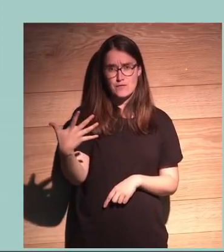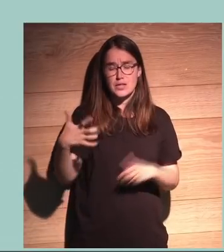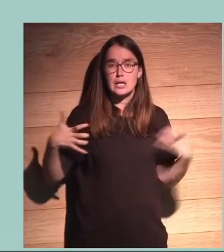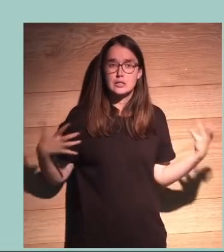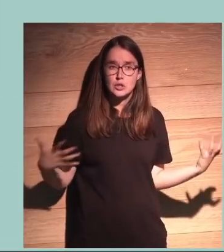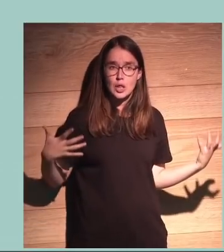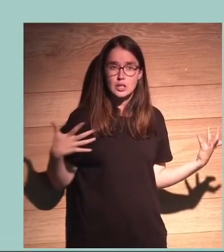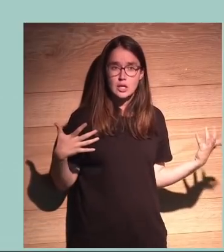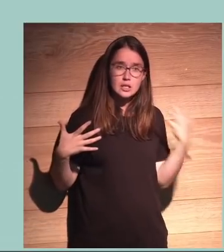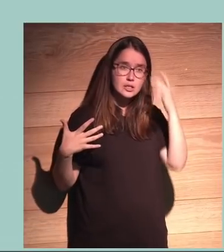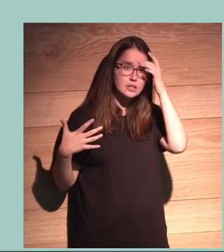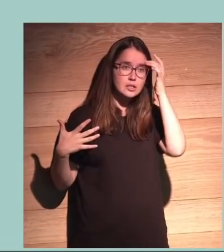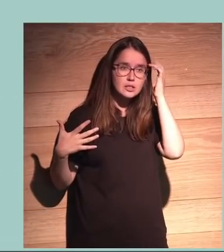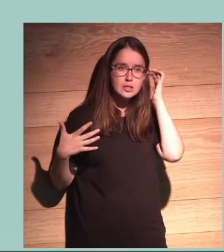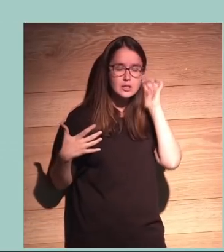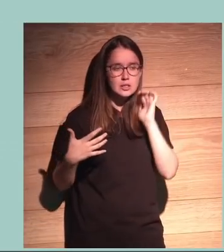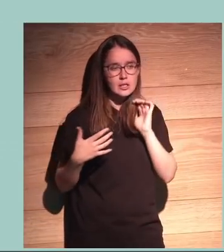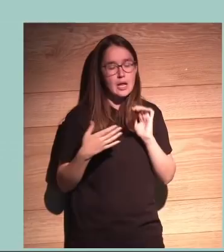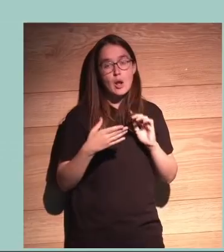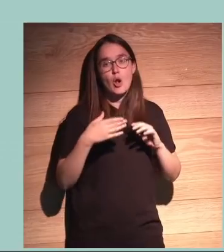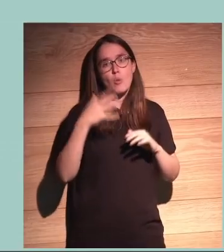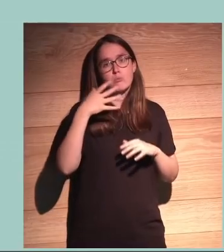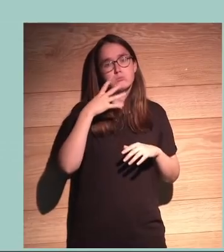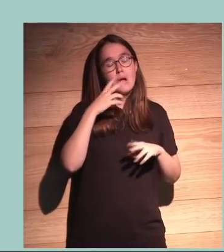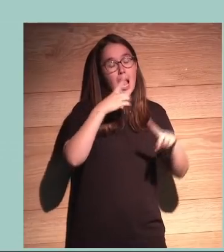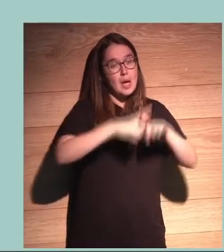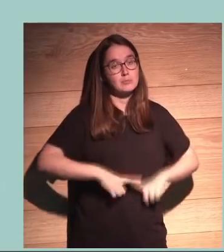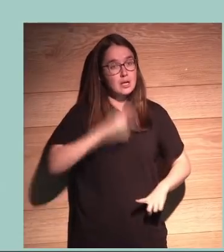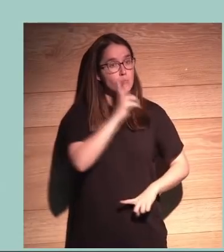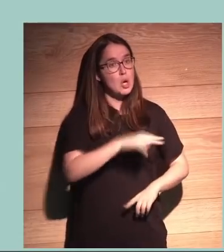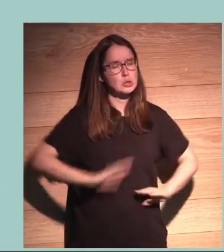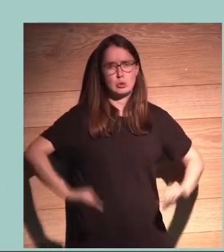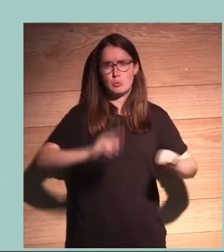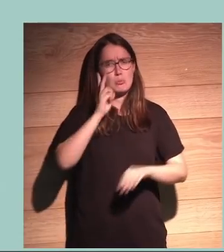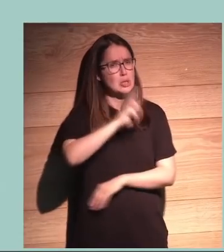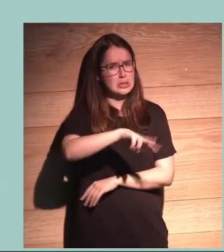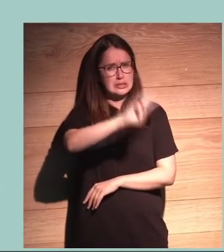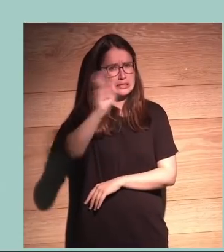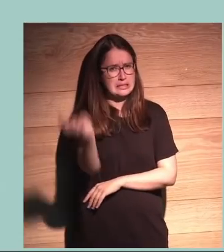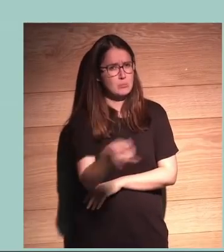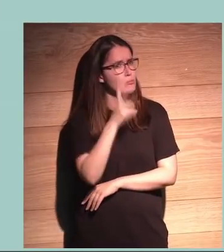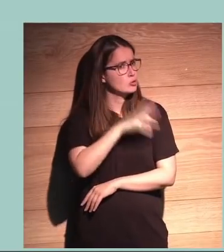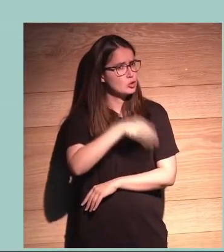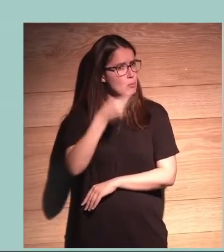Entonces, el Rijksmuseum de Ámsterdam, el Louvre, los grandes museos europeos